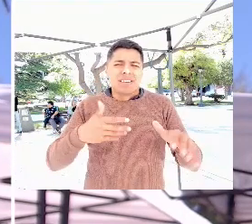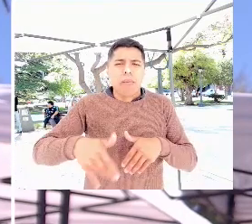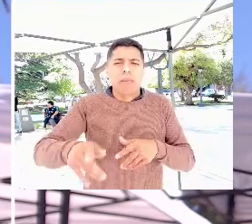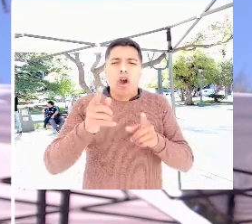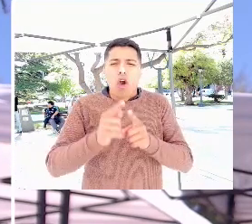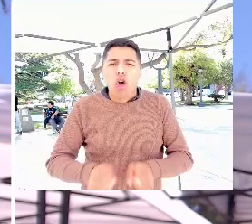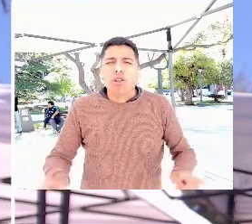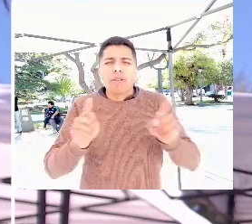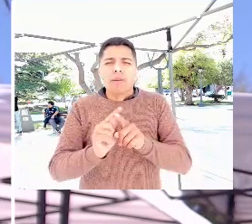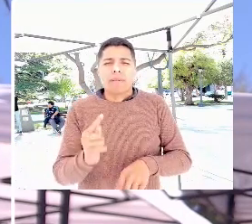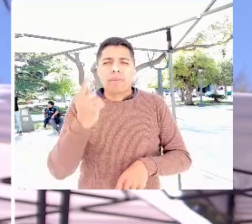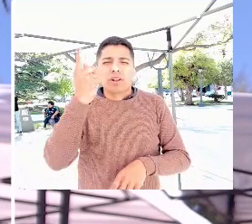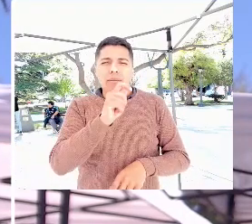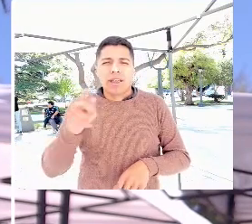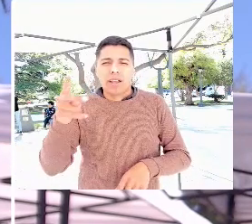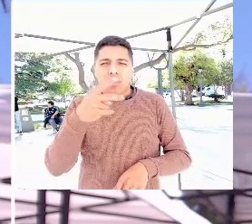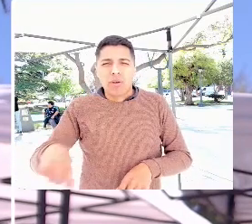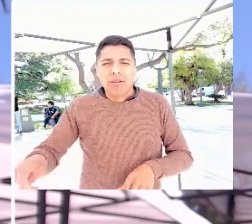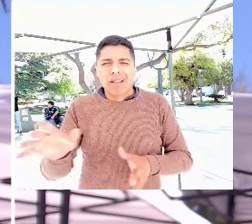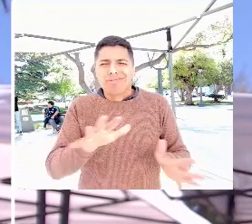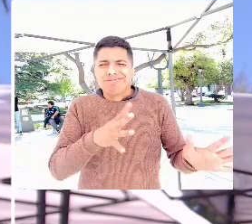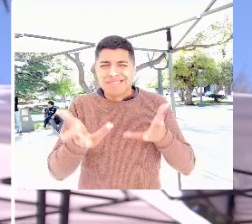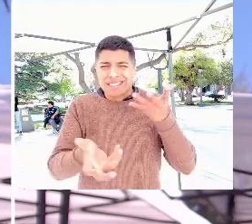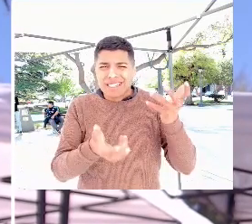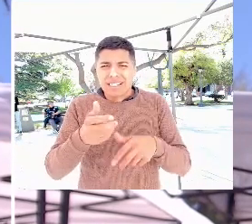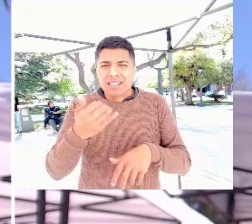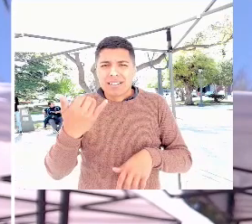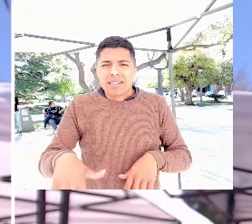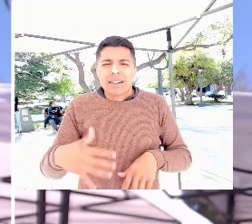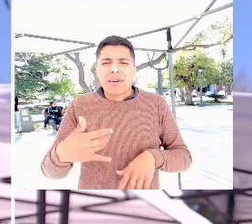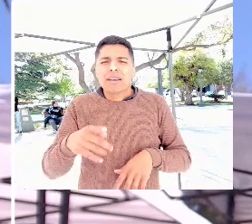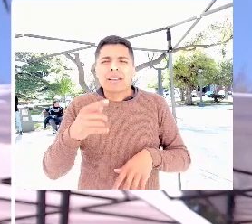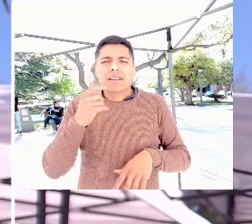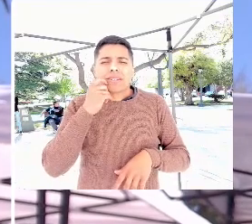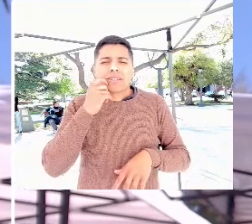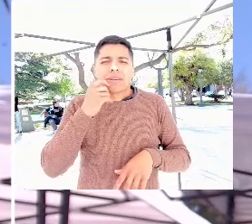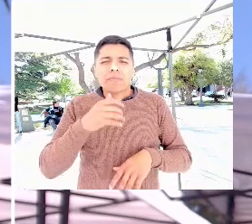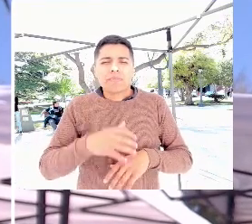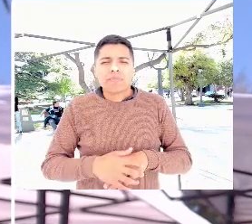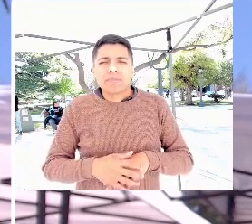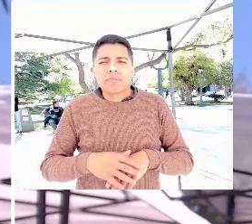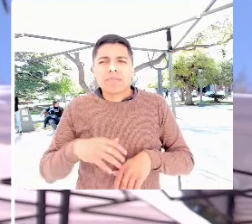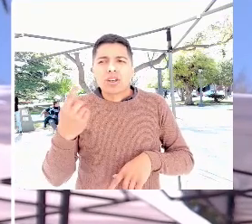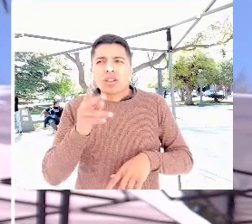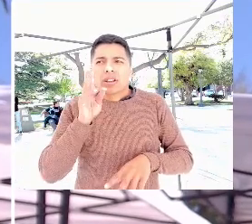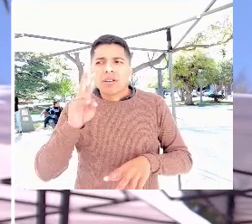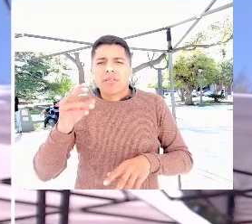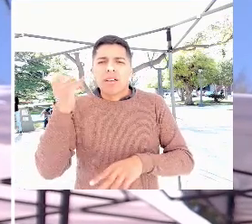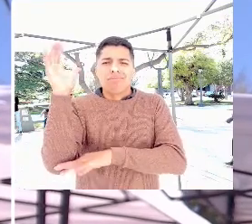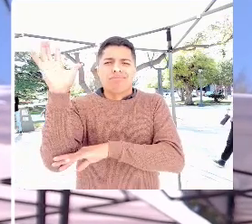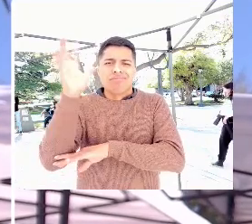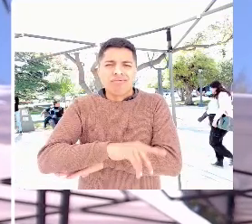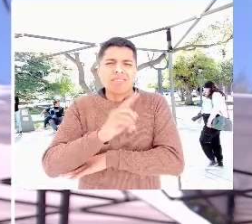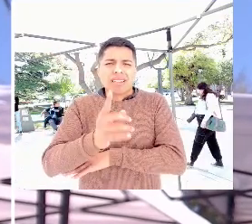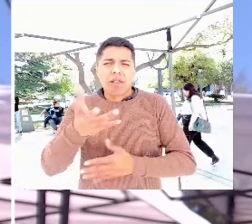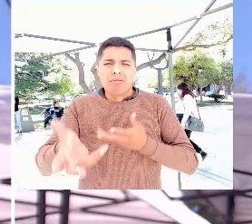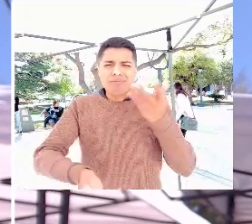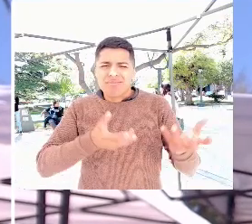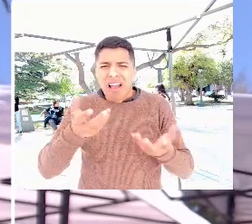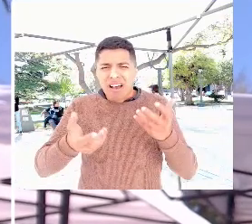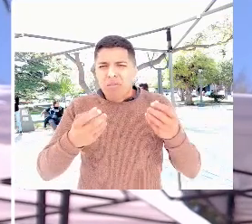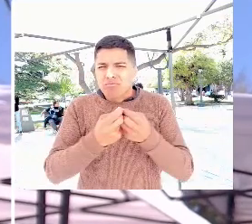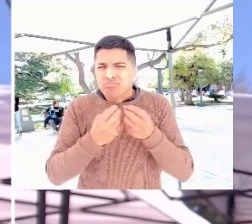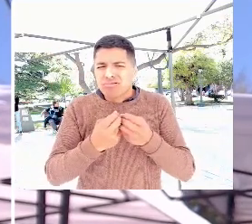noviembre, que dejó a vistas el destrozo en árboles, el destrozo en ramas e incendios, que